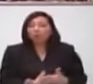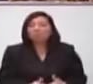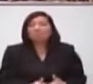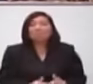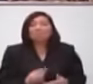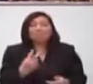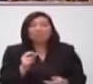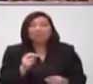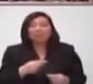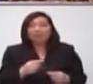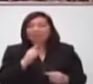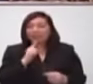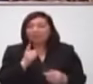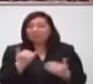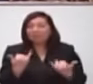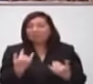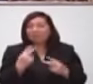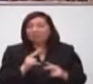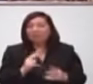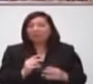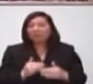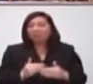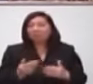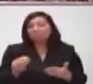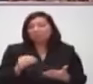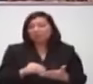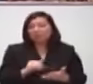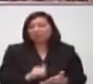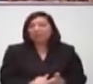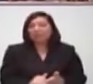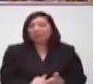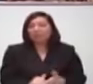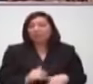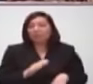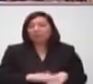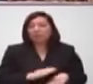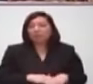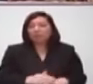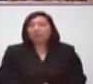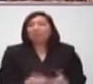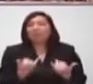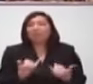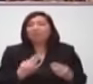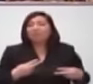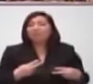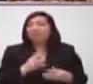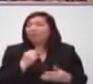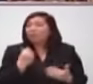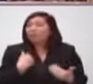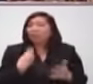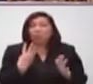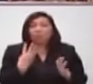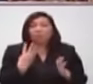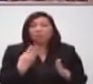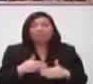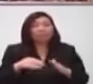los 20 kilómetros. Eso está previsto dentro de la contratación respectiva. En consecuencia, esa vía, no solo que tiene 9